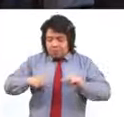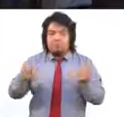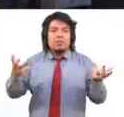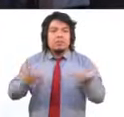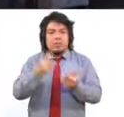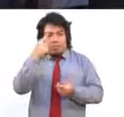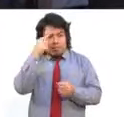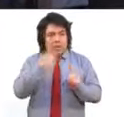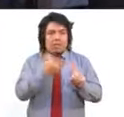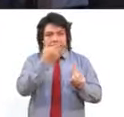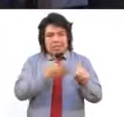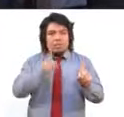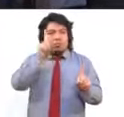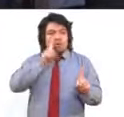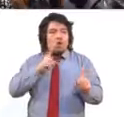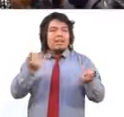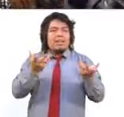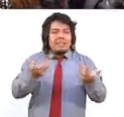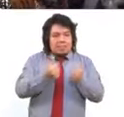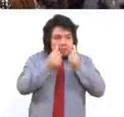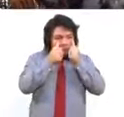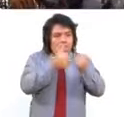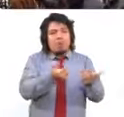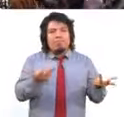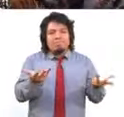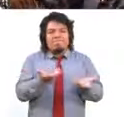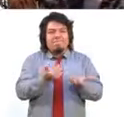mujeres que estaban en esta situación, por favor. Sí.